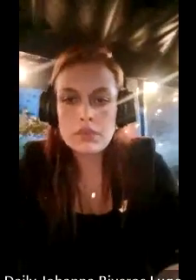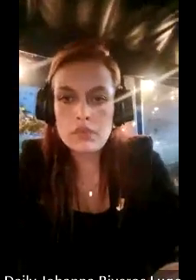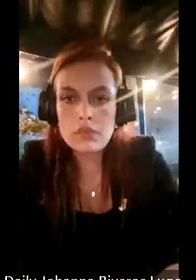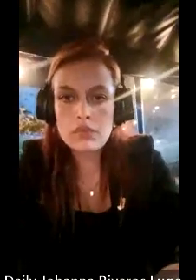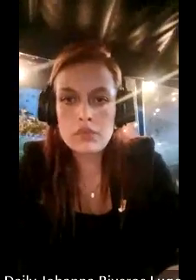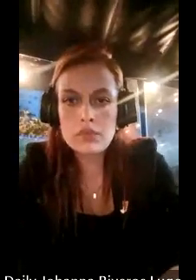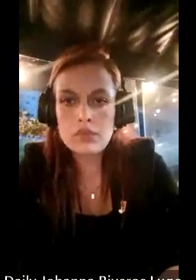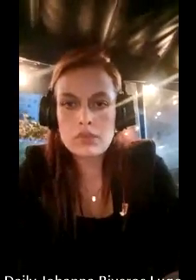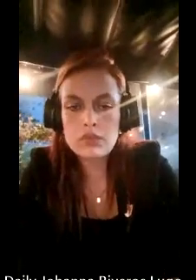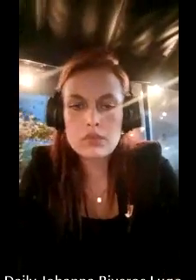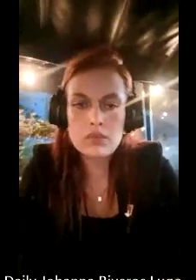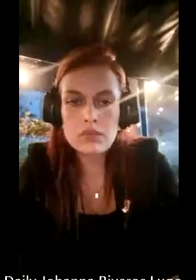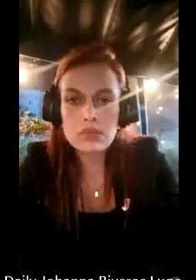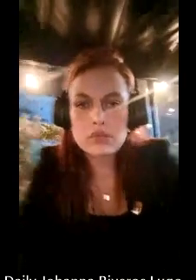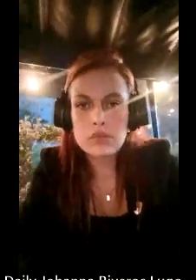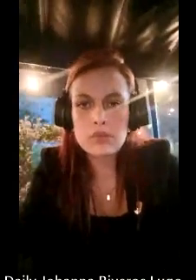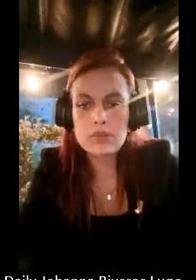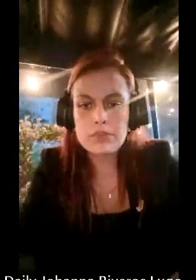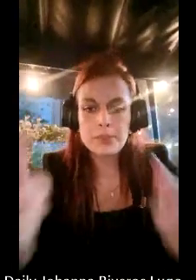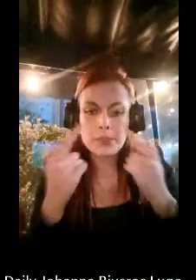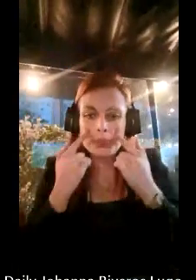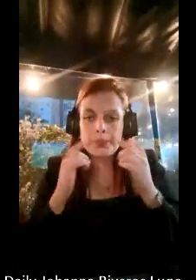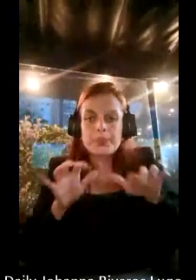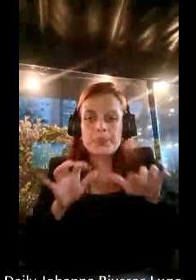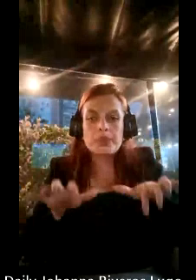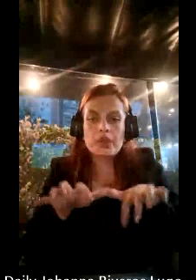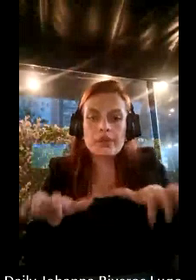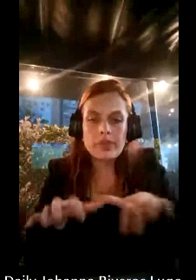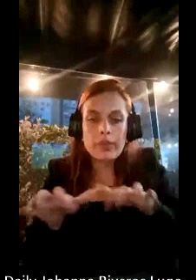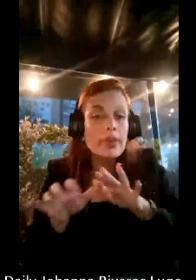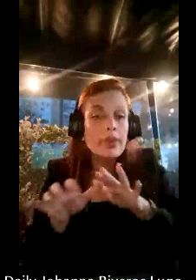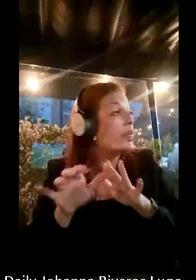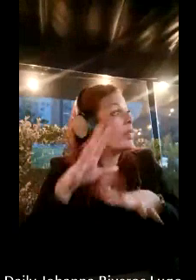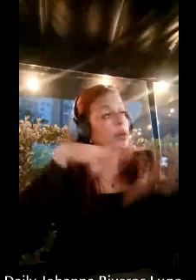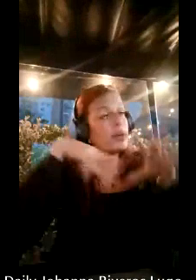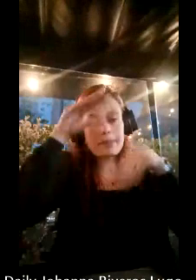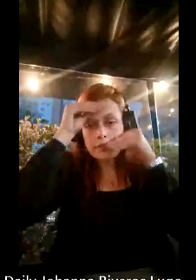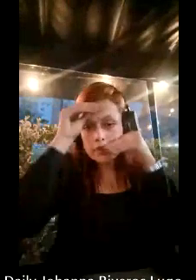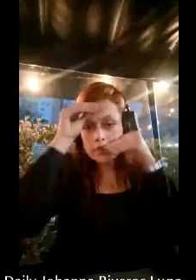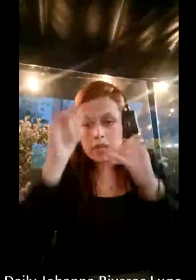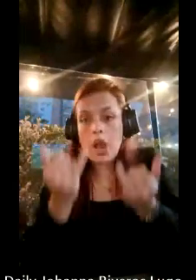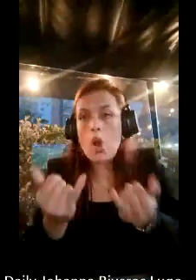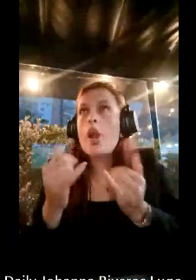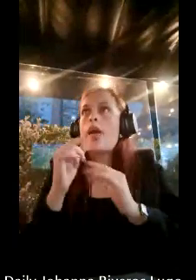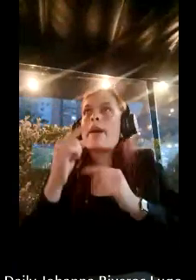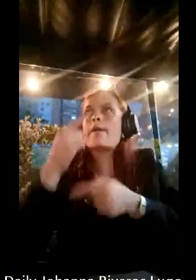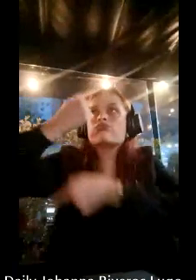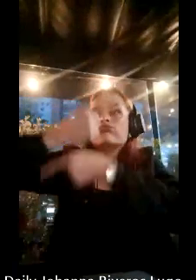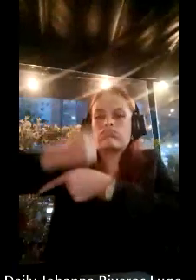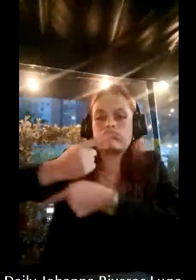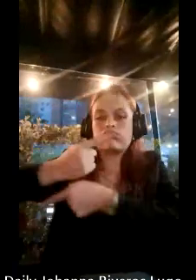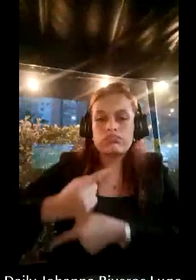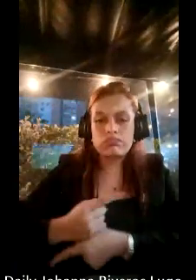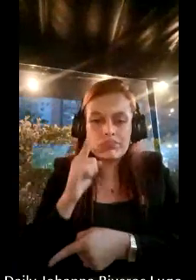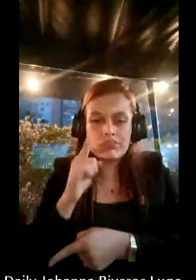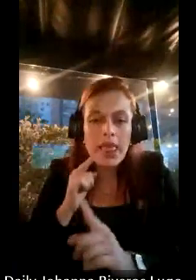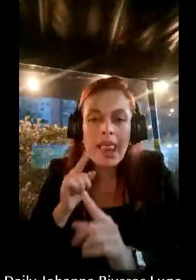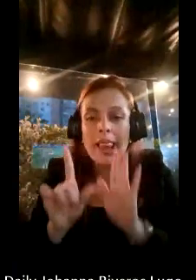Y la actividad de aprendizaje, es reconocer los principios y leyes físicas aplicadas al contexto